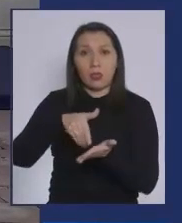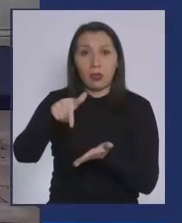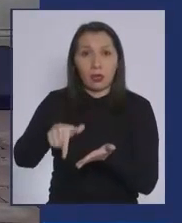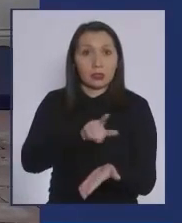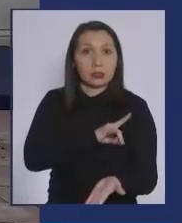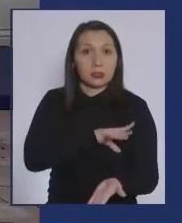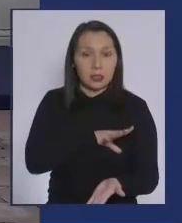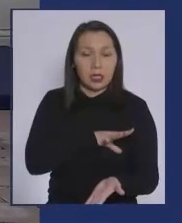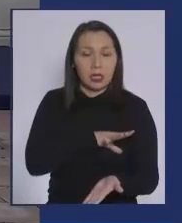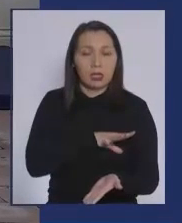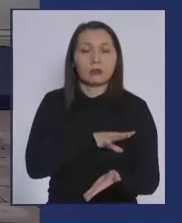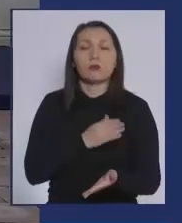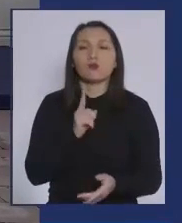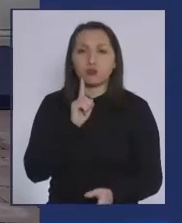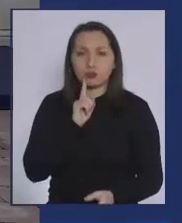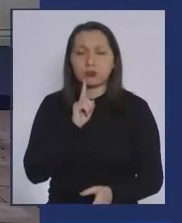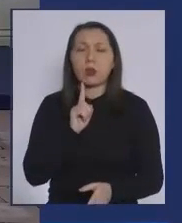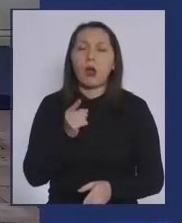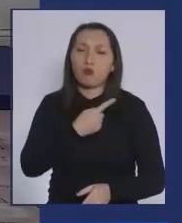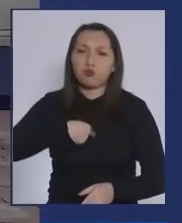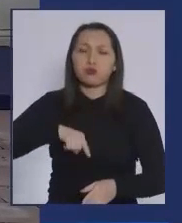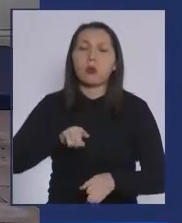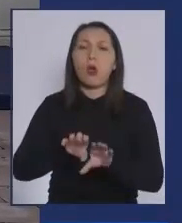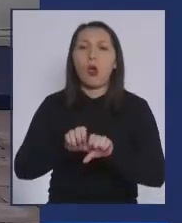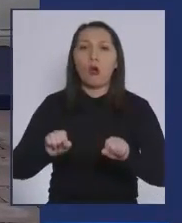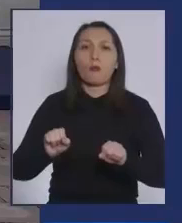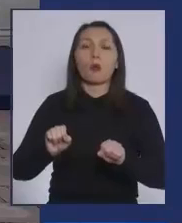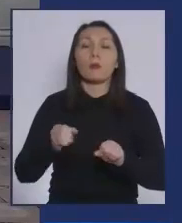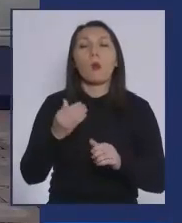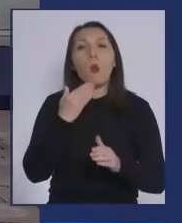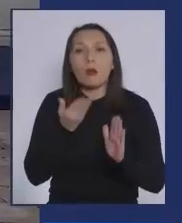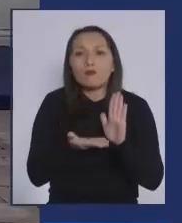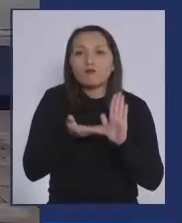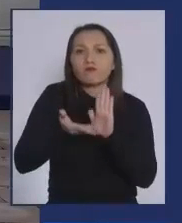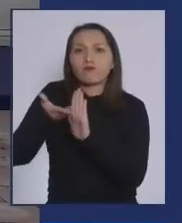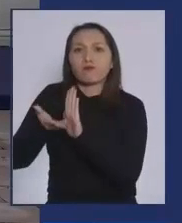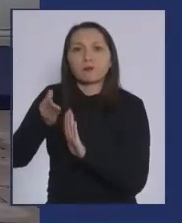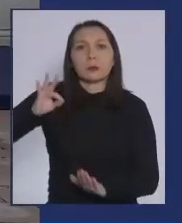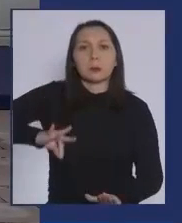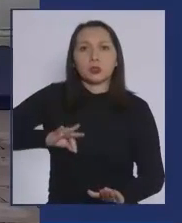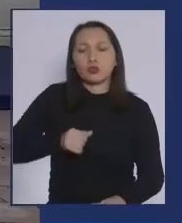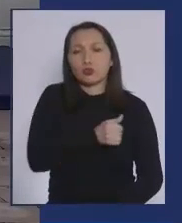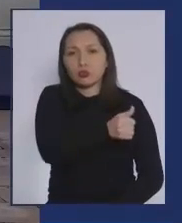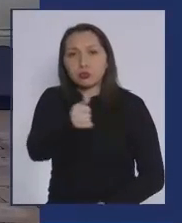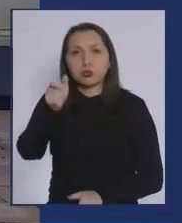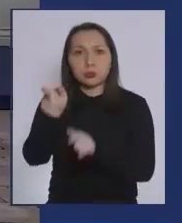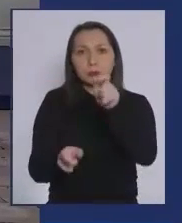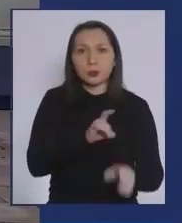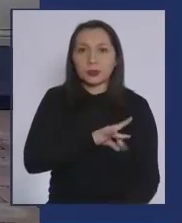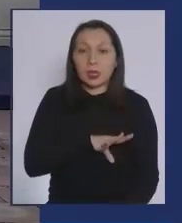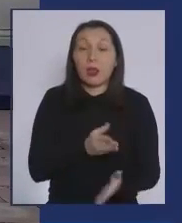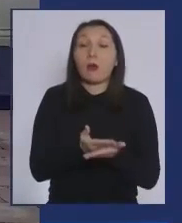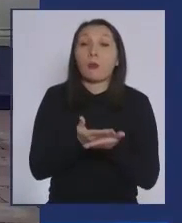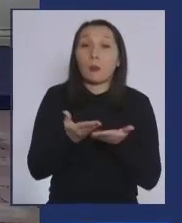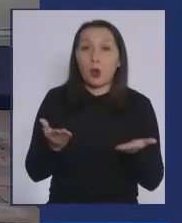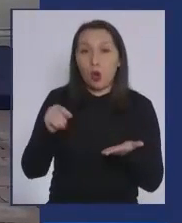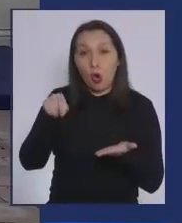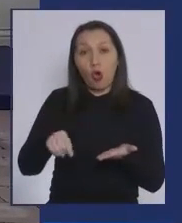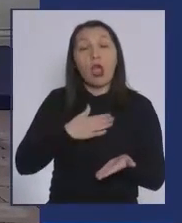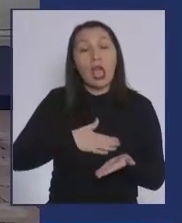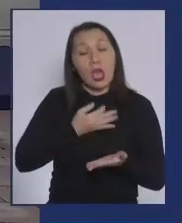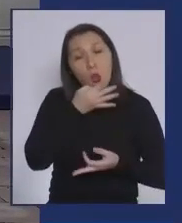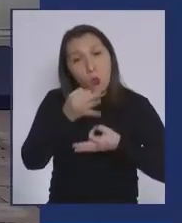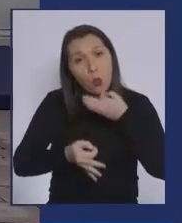de nuestro país tenemos un compromiso con mejorar las pensiones de todos los chilenos por eso hoy quiero